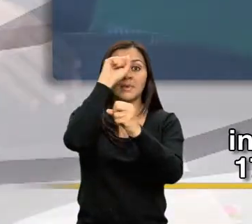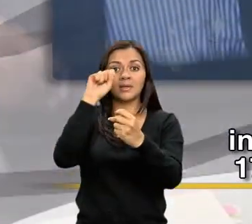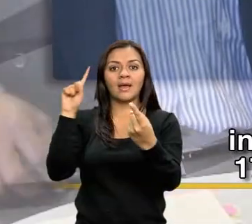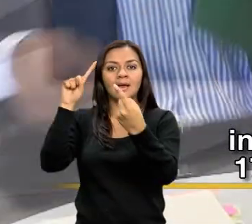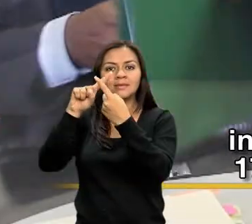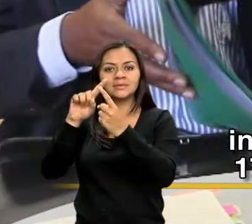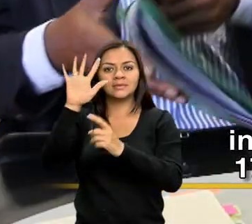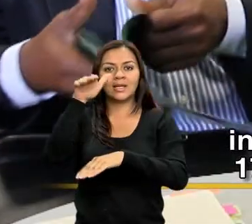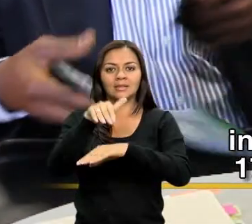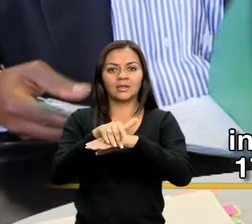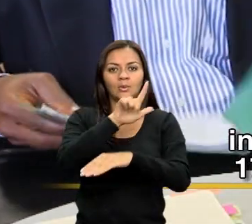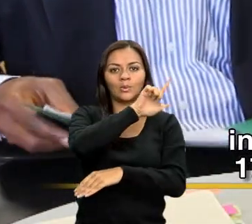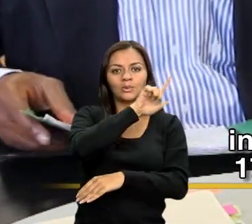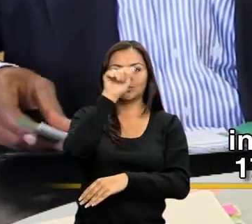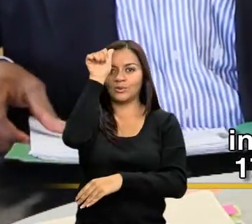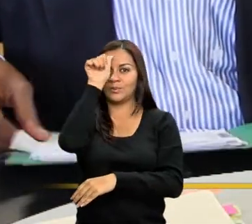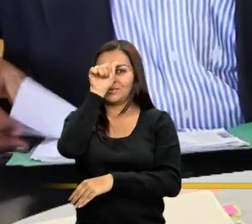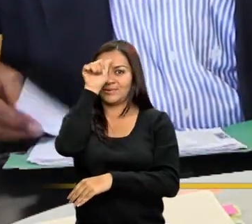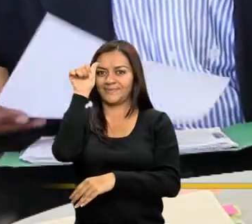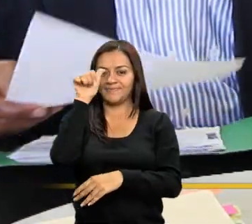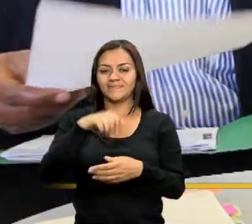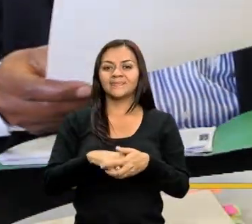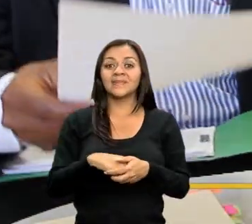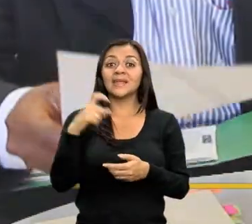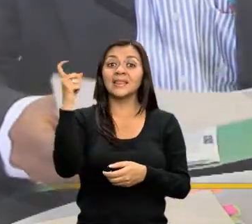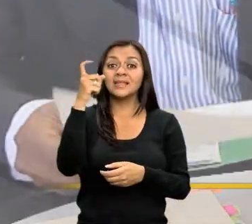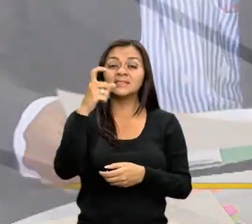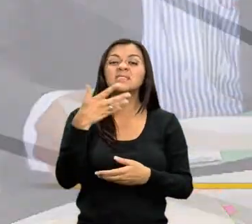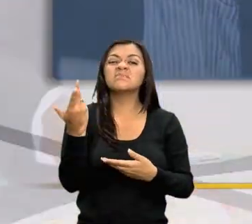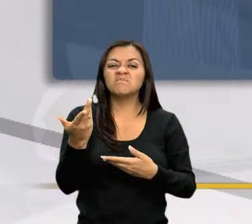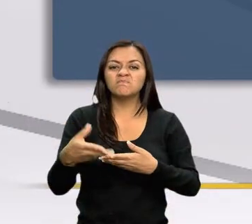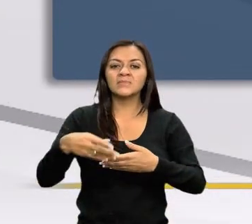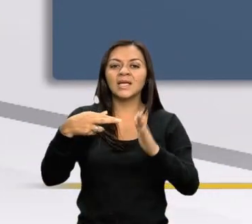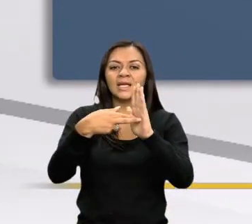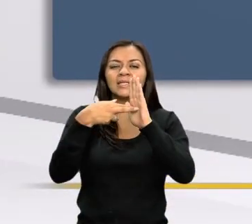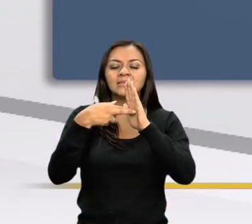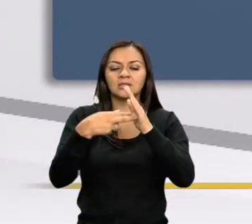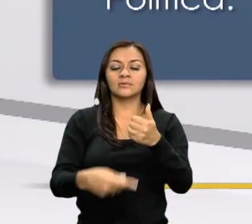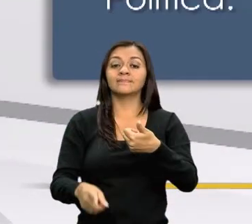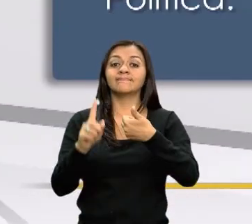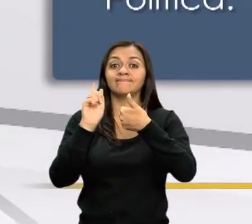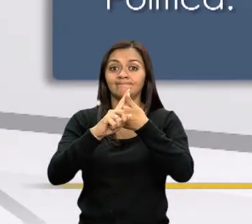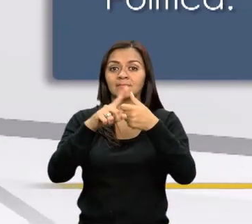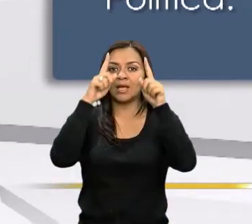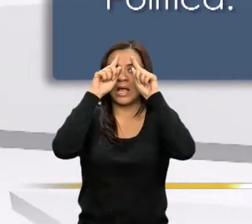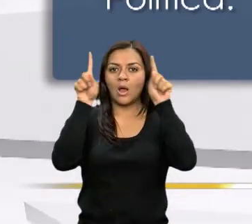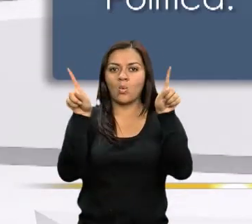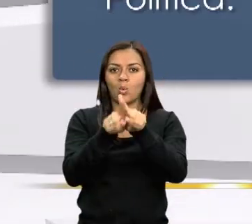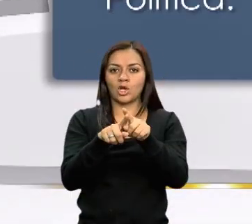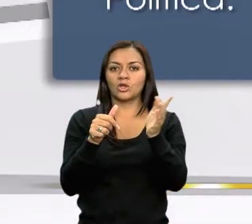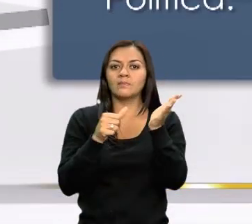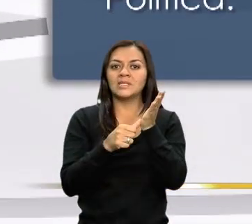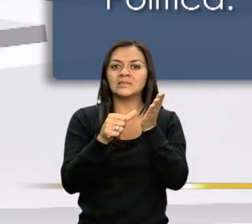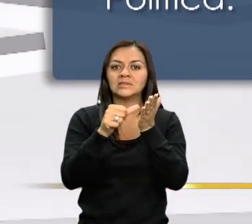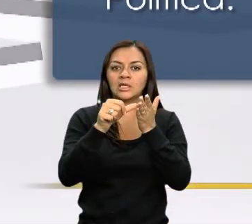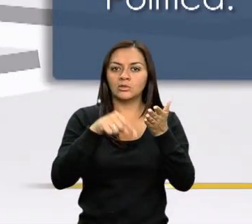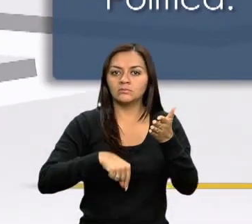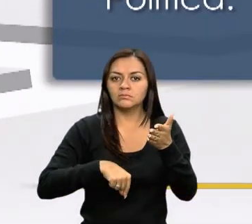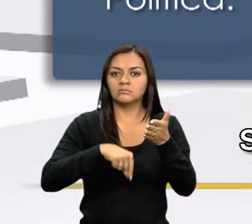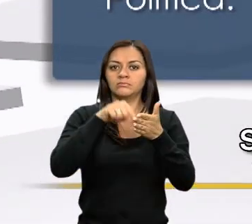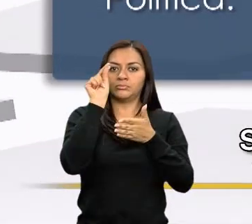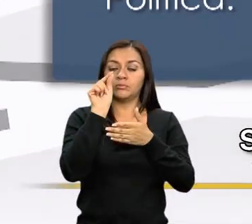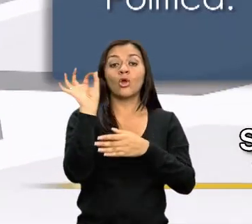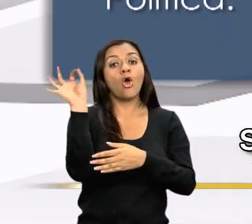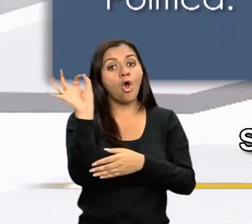a 17:00. Solo necesitas llevar acuerdo ministerial de reconocimiento de la organización